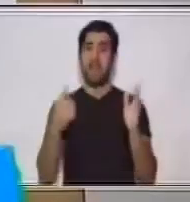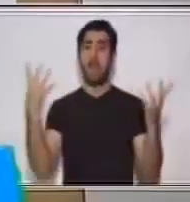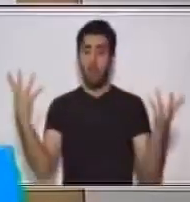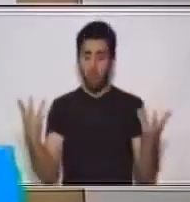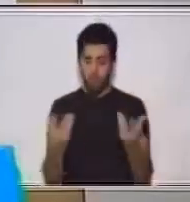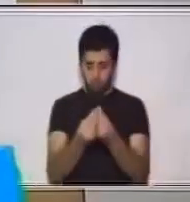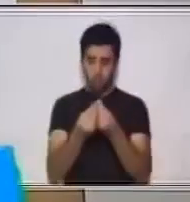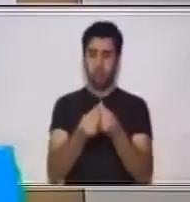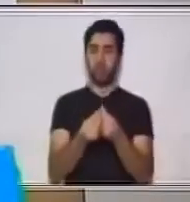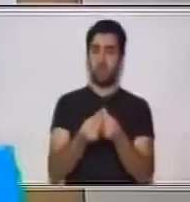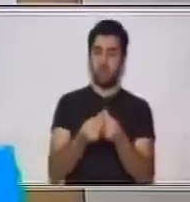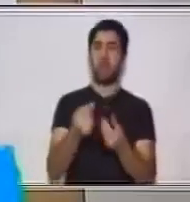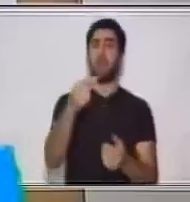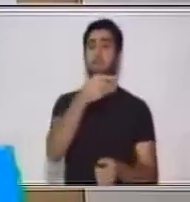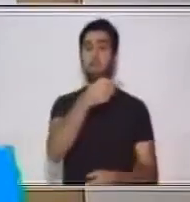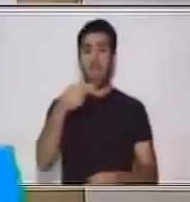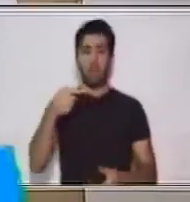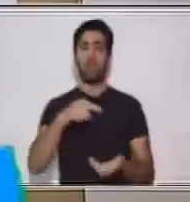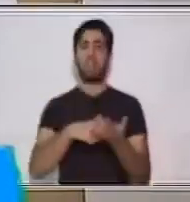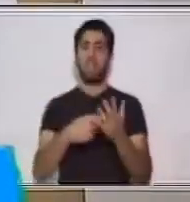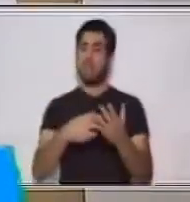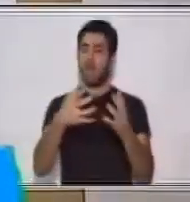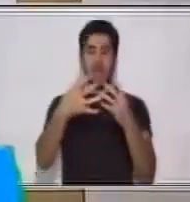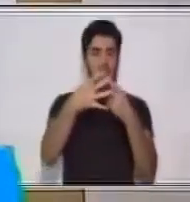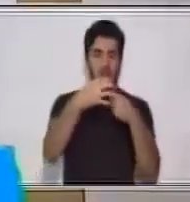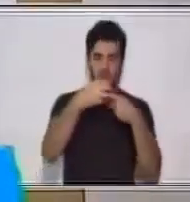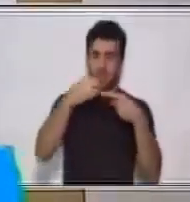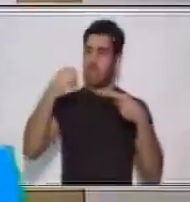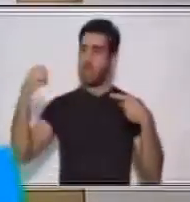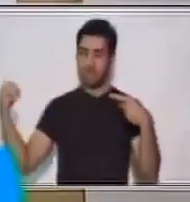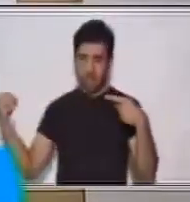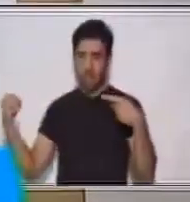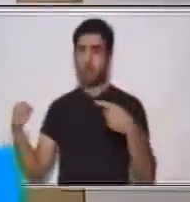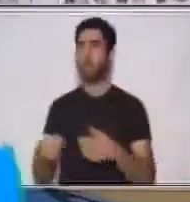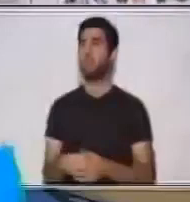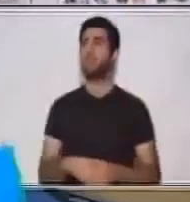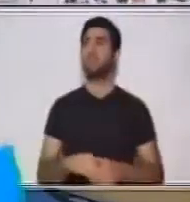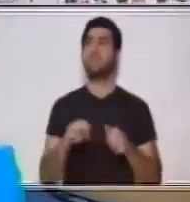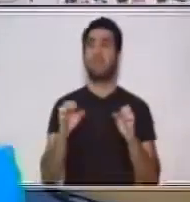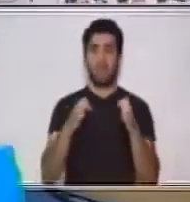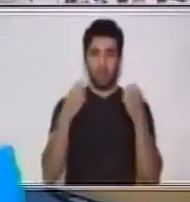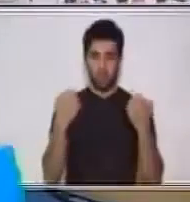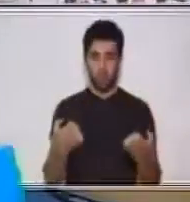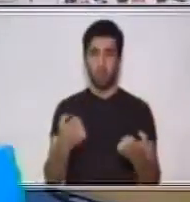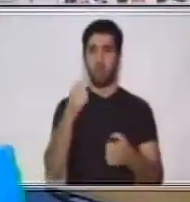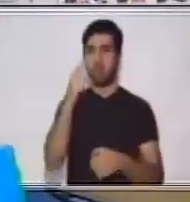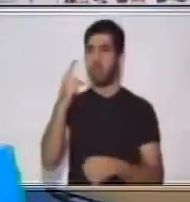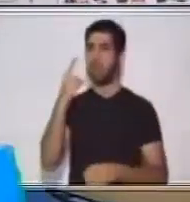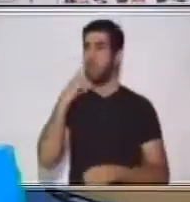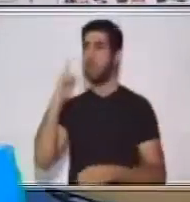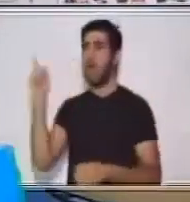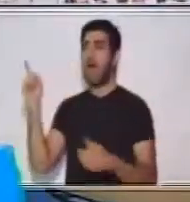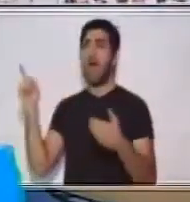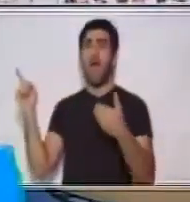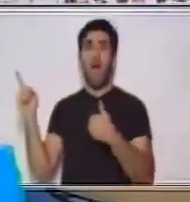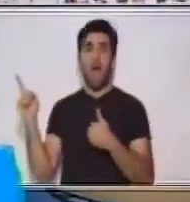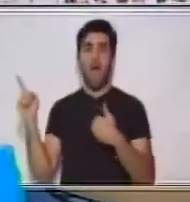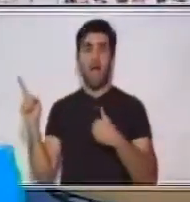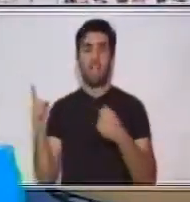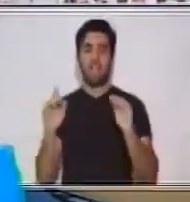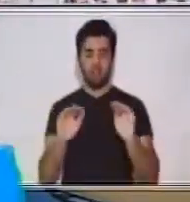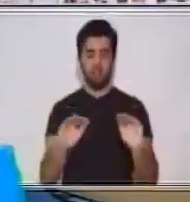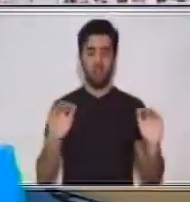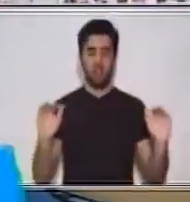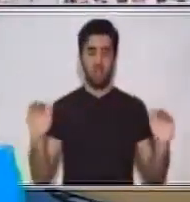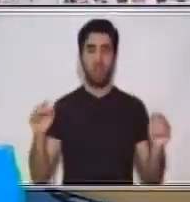es quitar. Entonces aquí miren, hay varios niños y los vamos a contar,